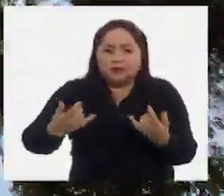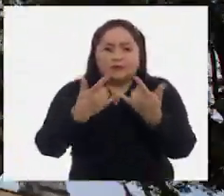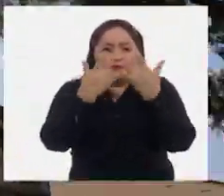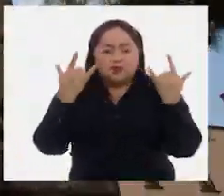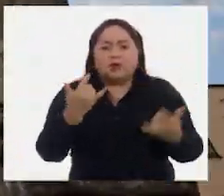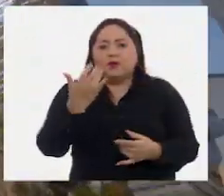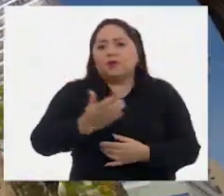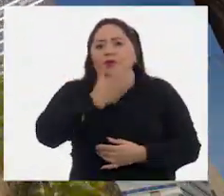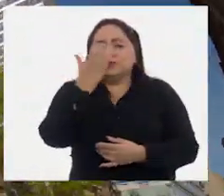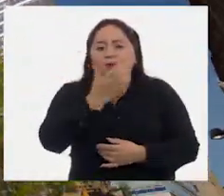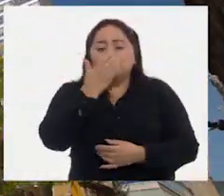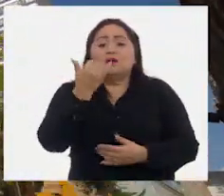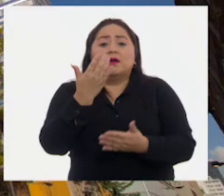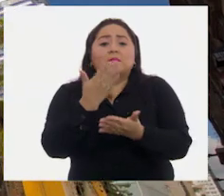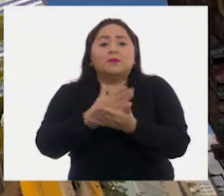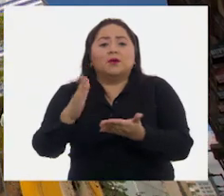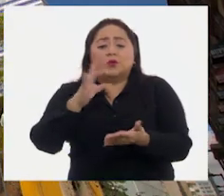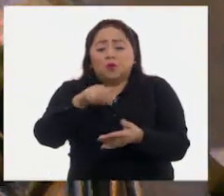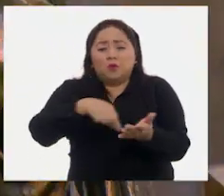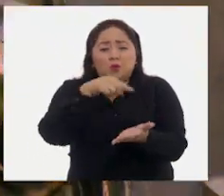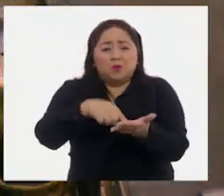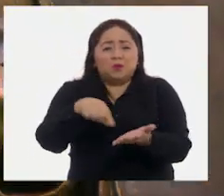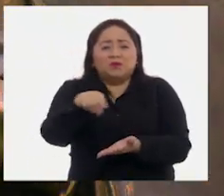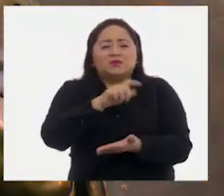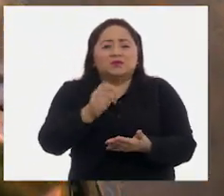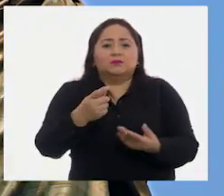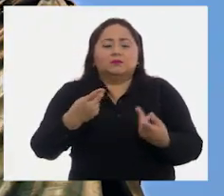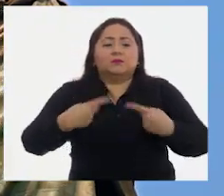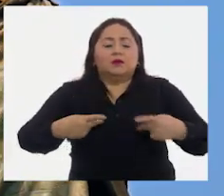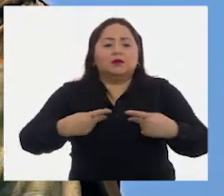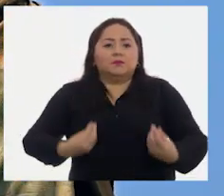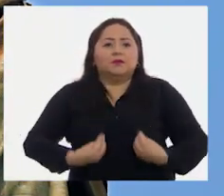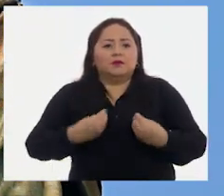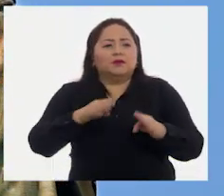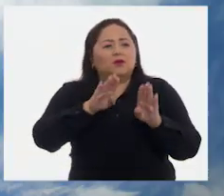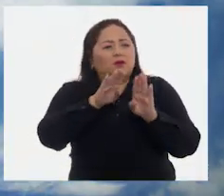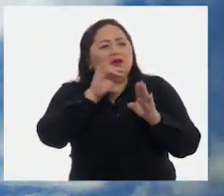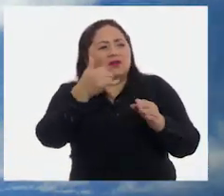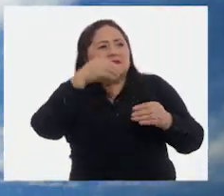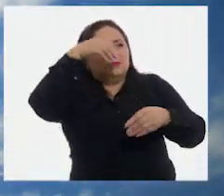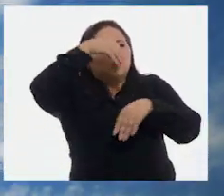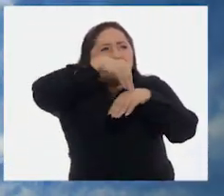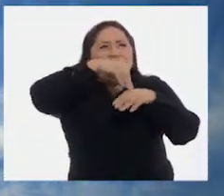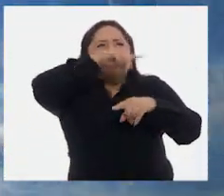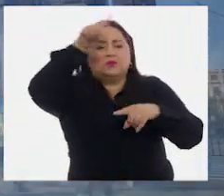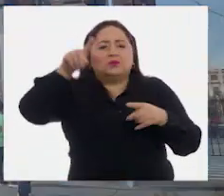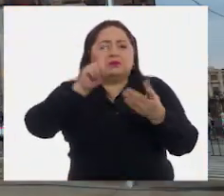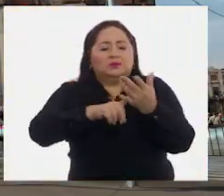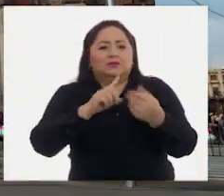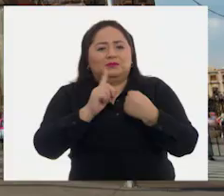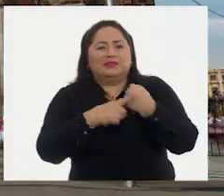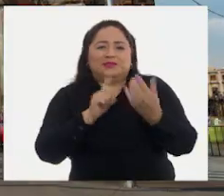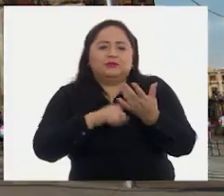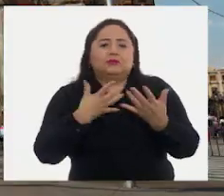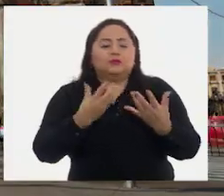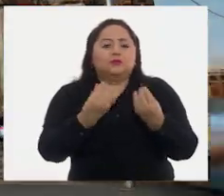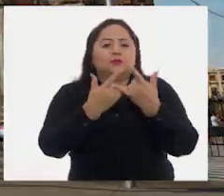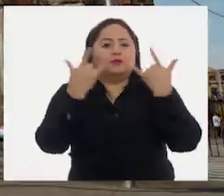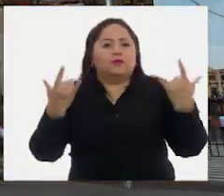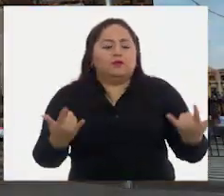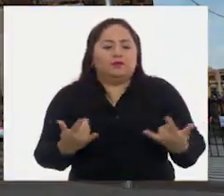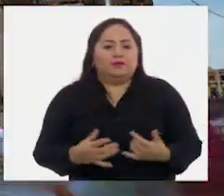y costumbres, además de ser el lugar en donde habitan personajes que tienen mucho que contar.